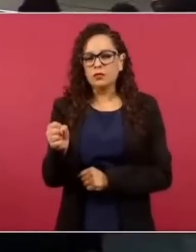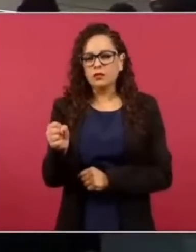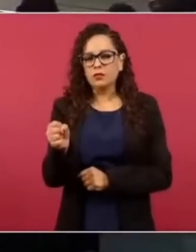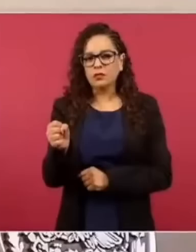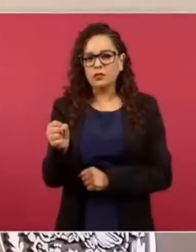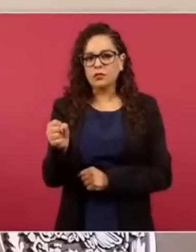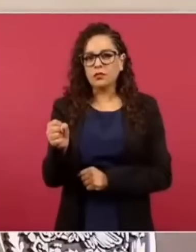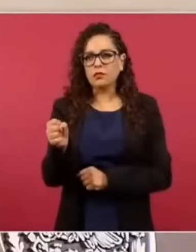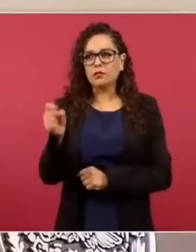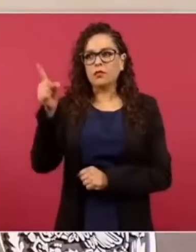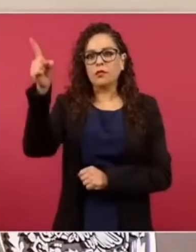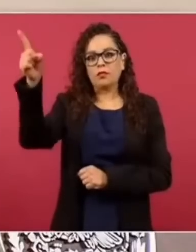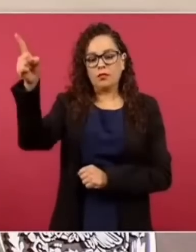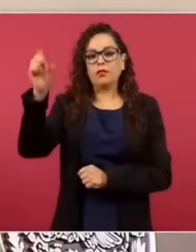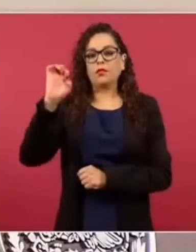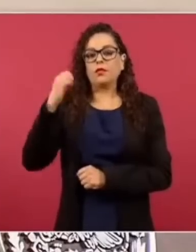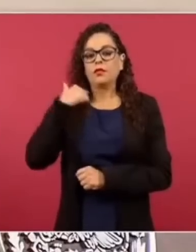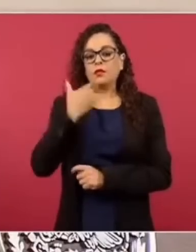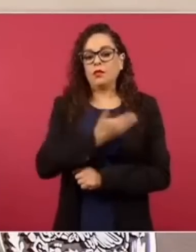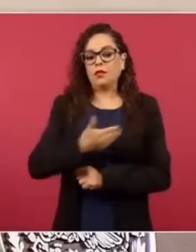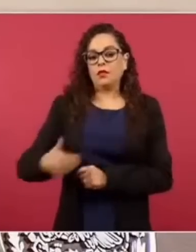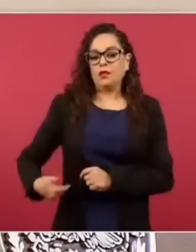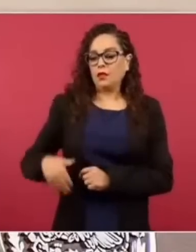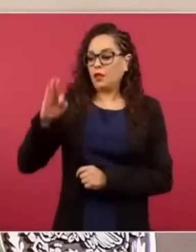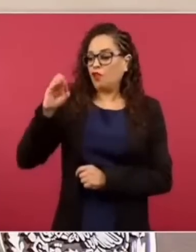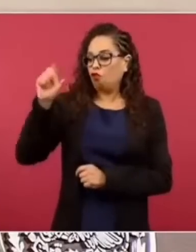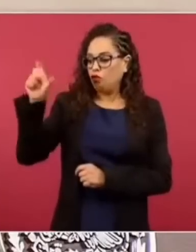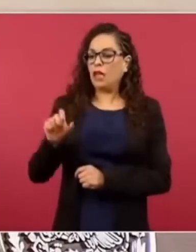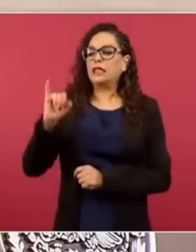con Fox. Sí, pero no, pero al AFI.